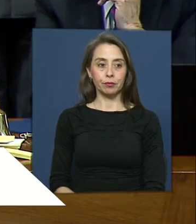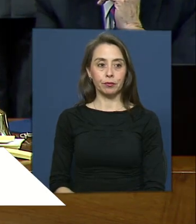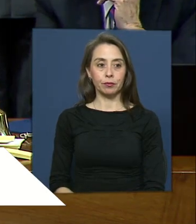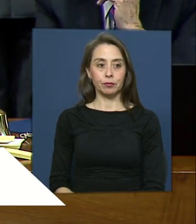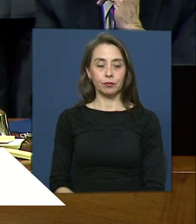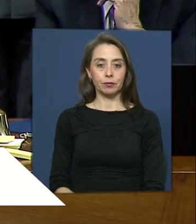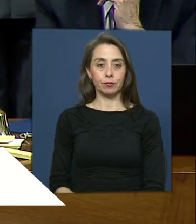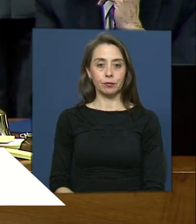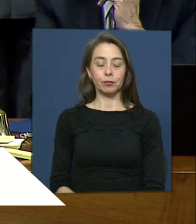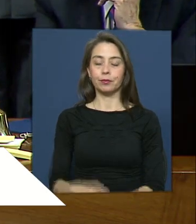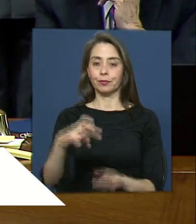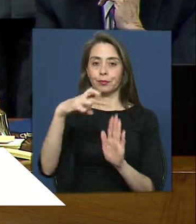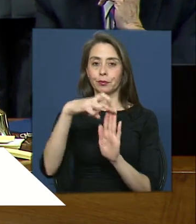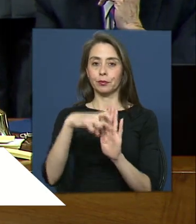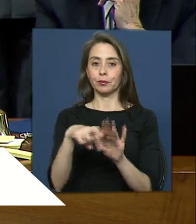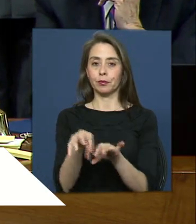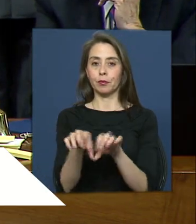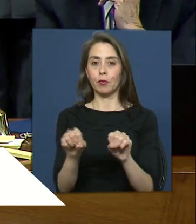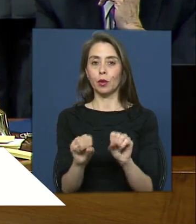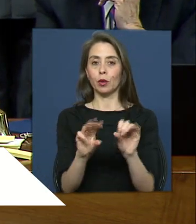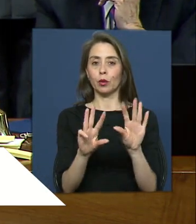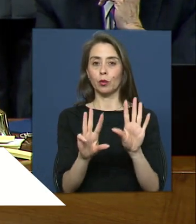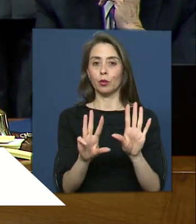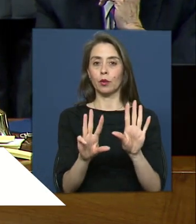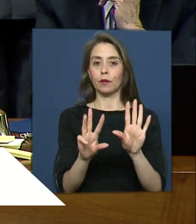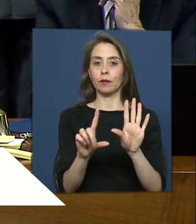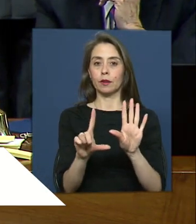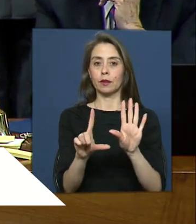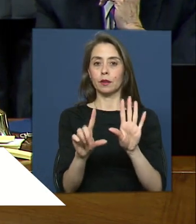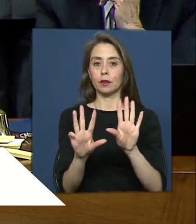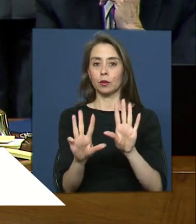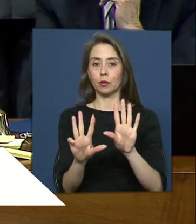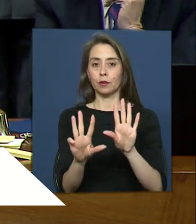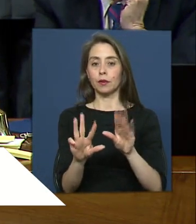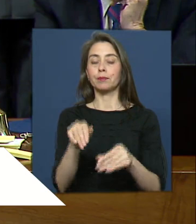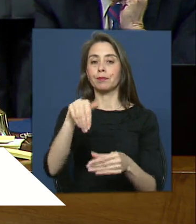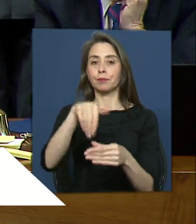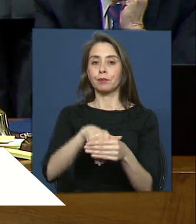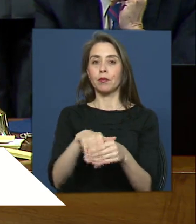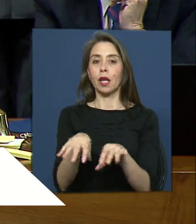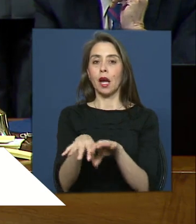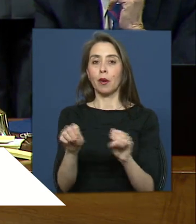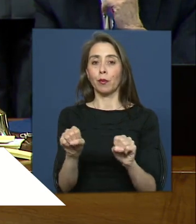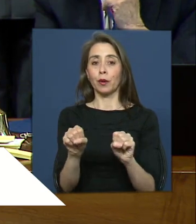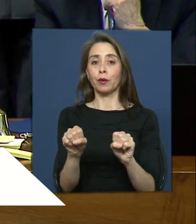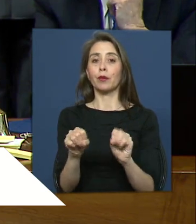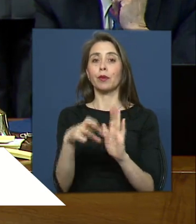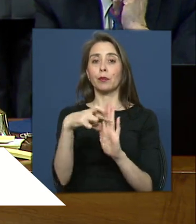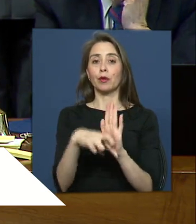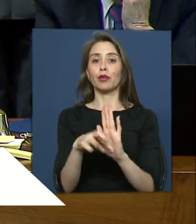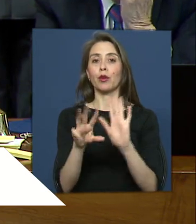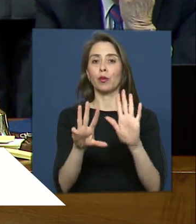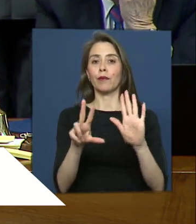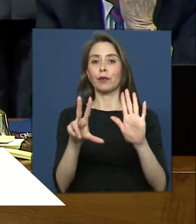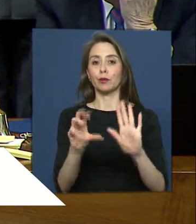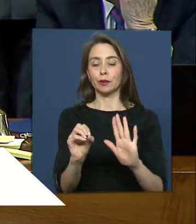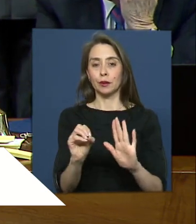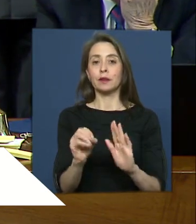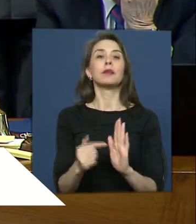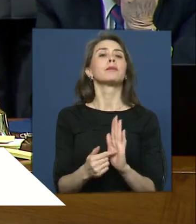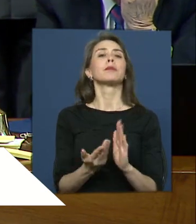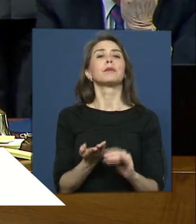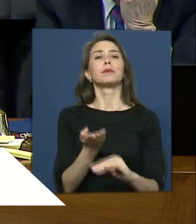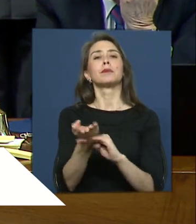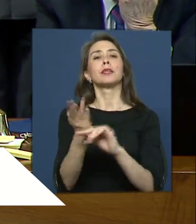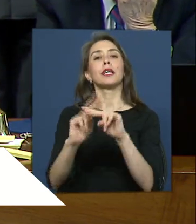presidente. Aprobado el proyecto de resolución 979. A continuación vamos a votar la resolución 980, que tiene por objeto gestionar los